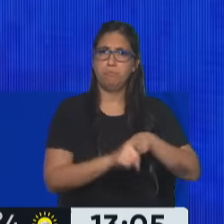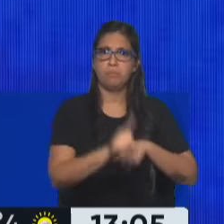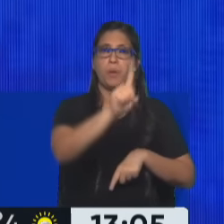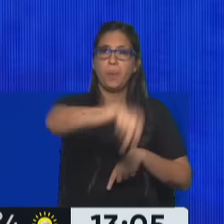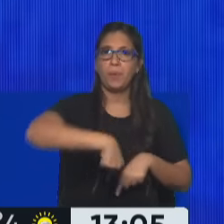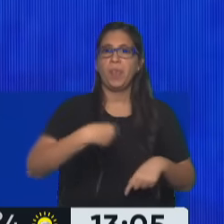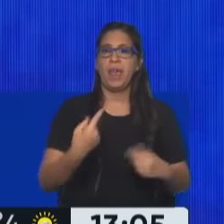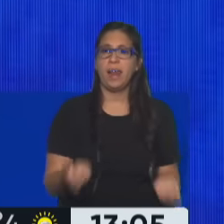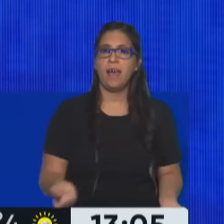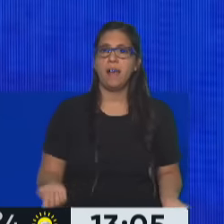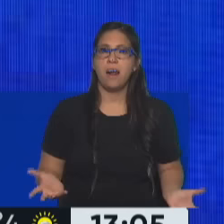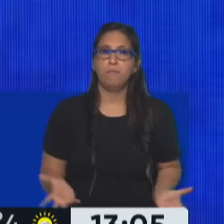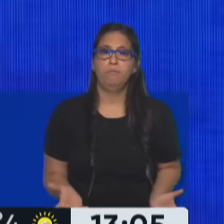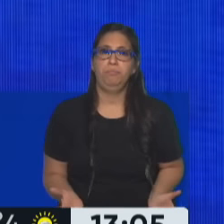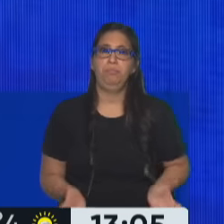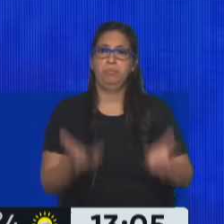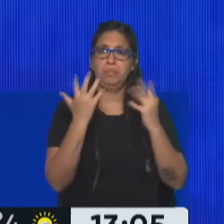recuperación de